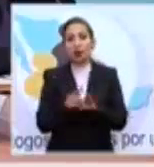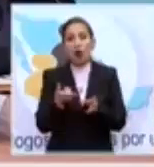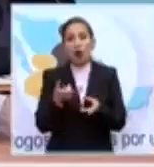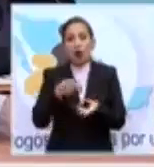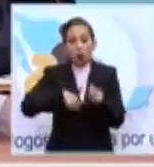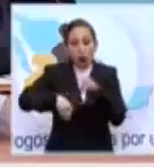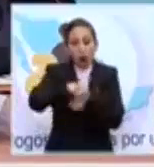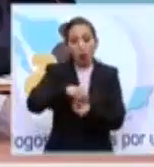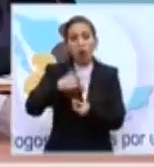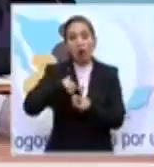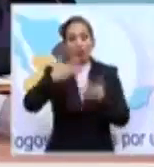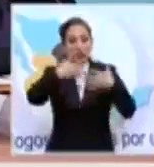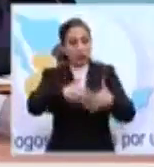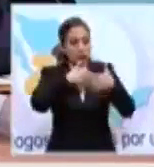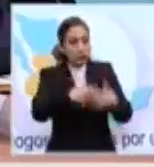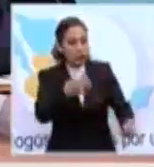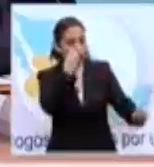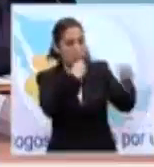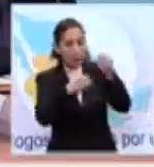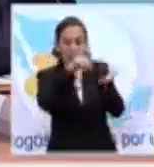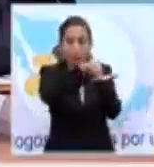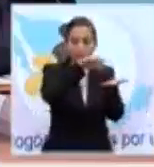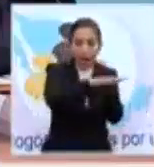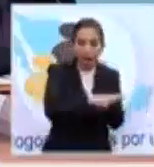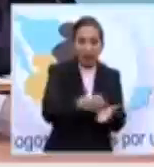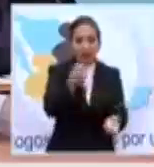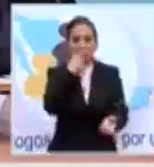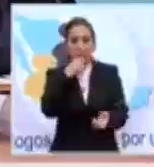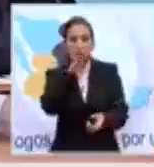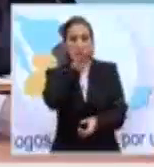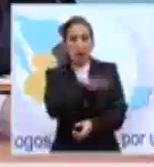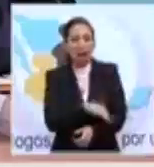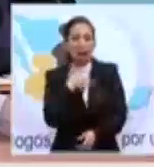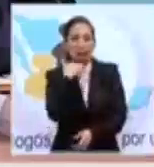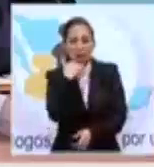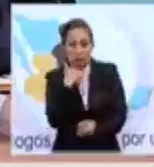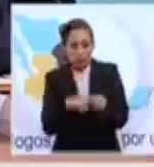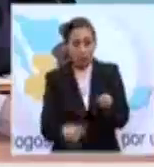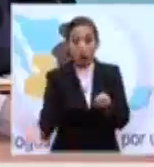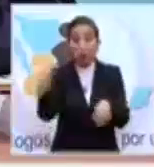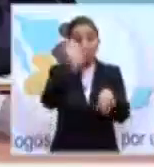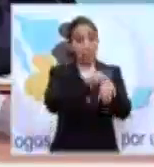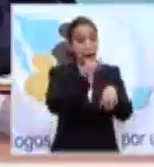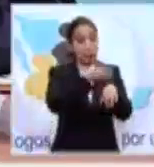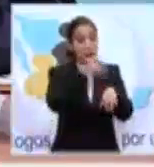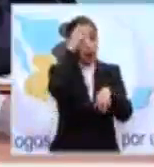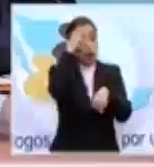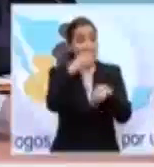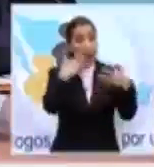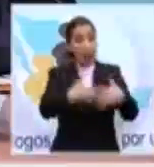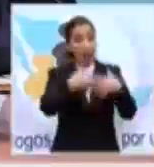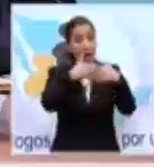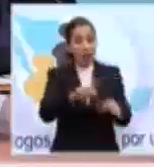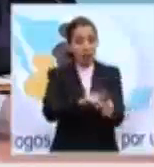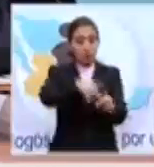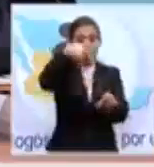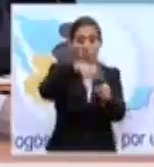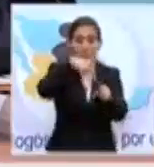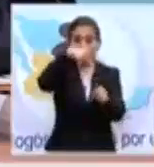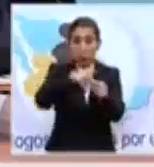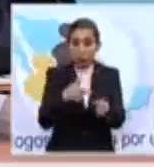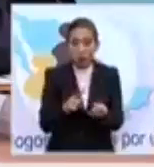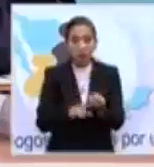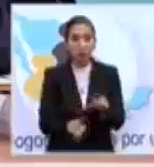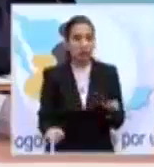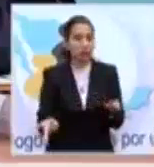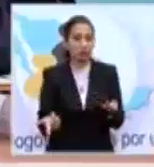franquicias de otro tipo de comida chatarra, franquicias de bebidas gaseosas,